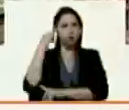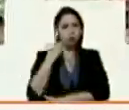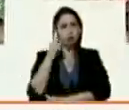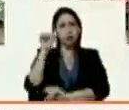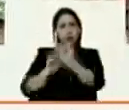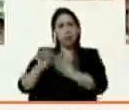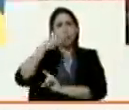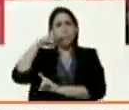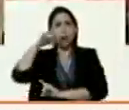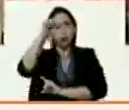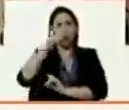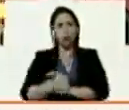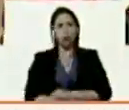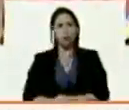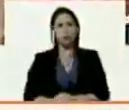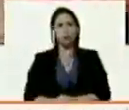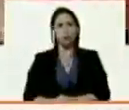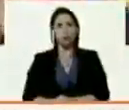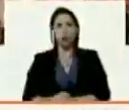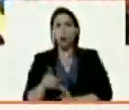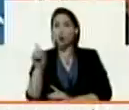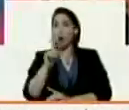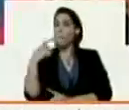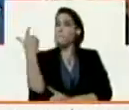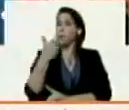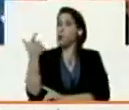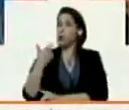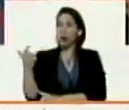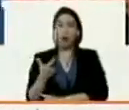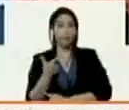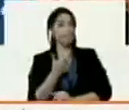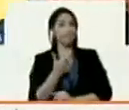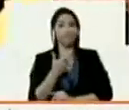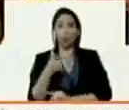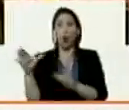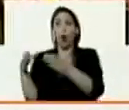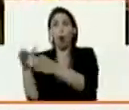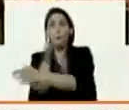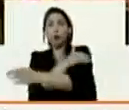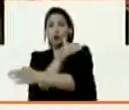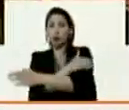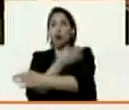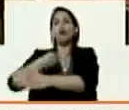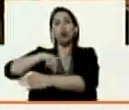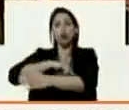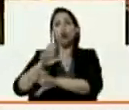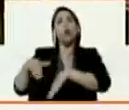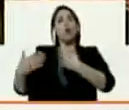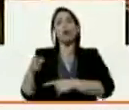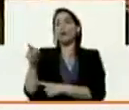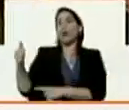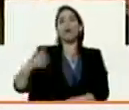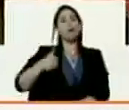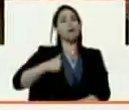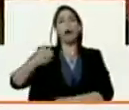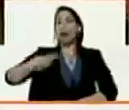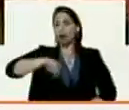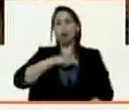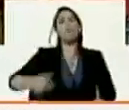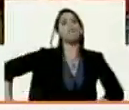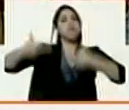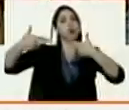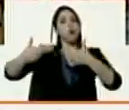Nicolás Maduro. Así que no nos busquen, señores de la oposición. Nosotros, cuando ustedes quieran, nosotros